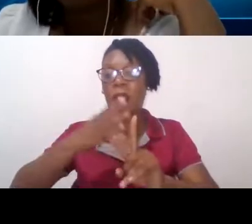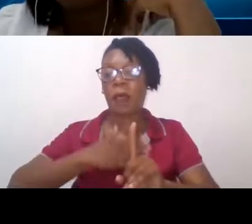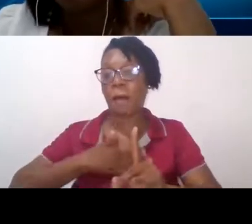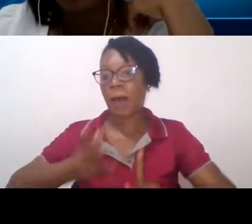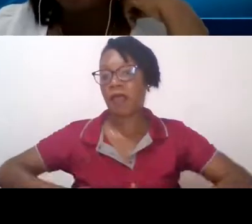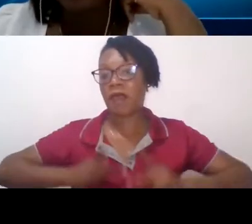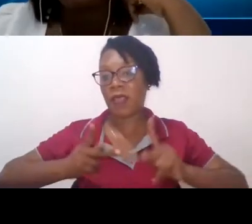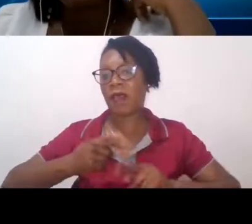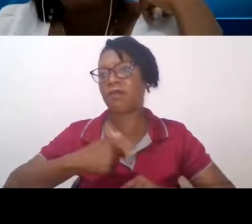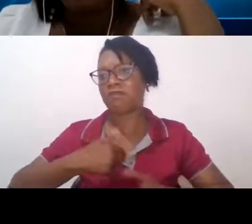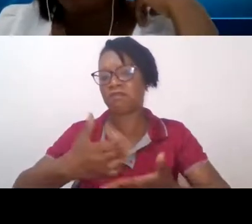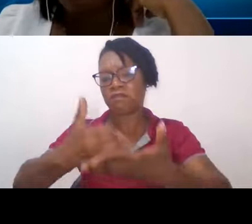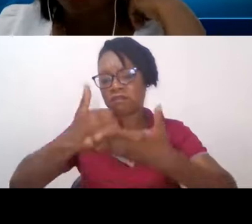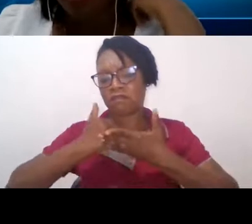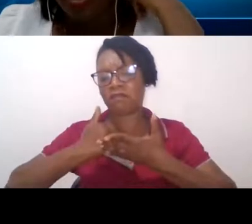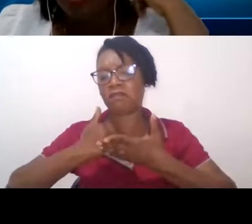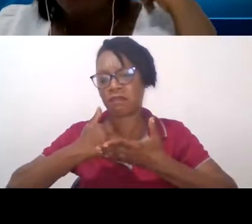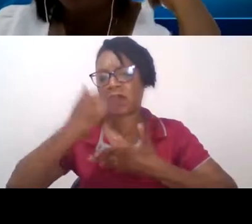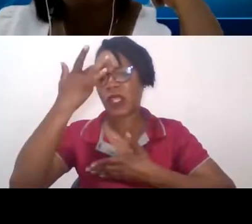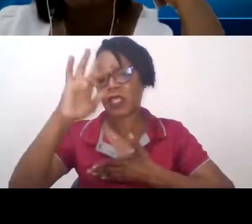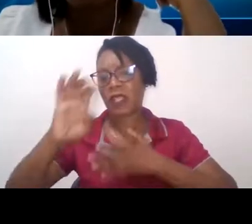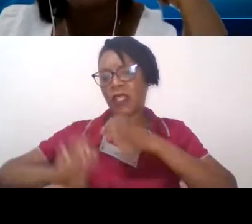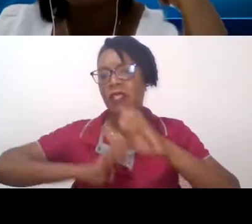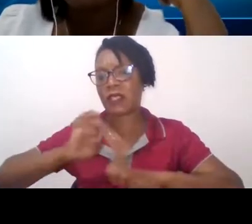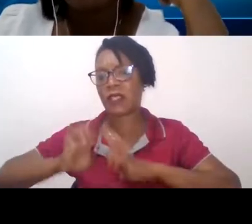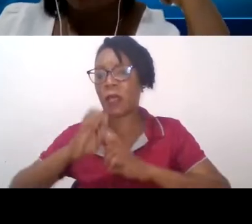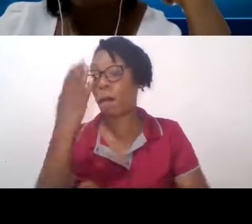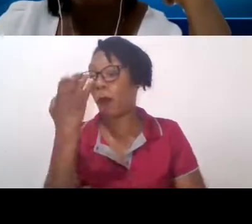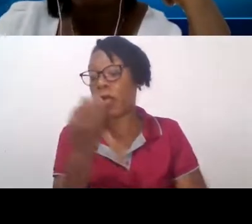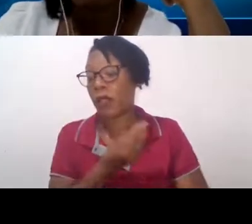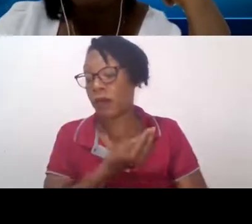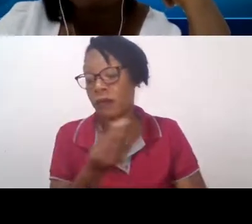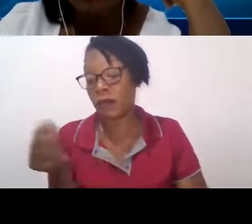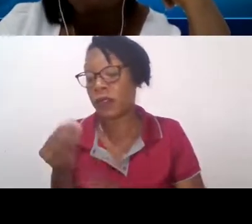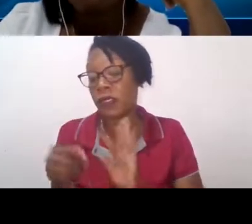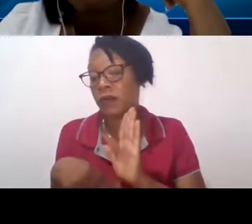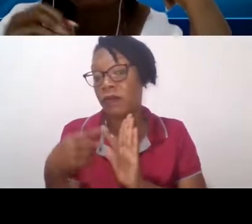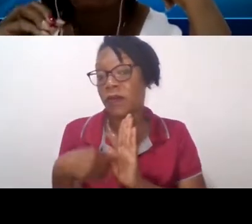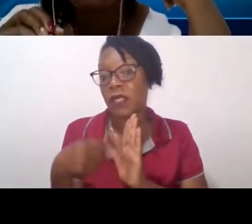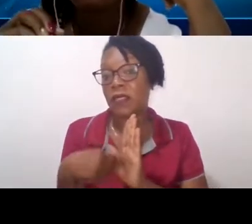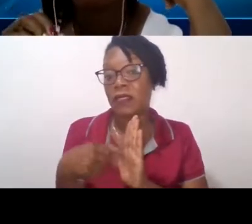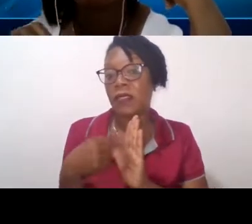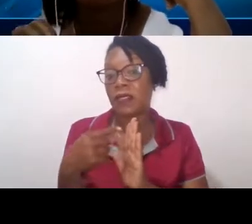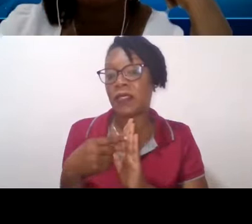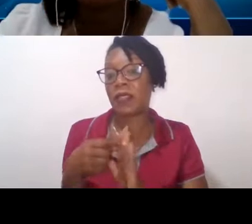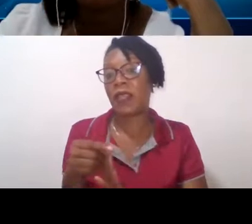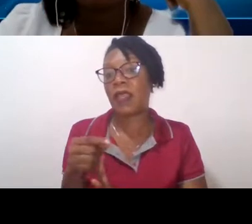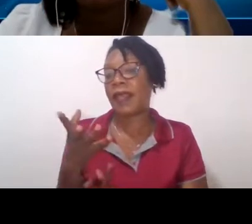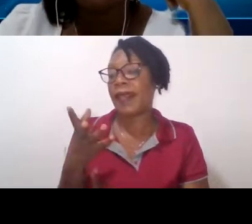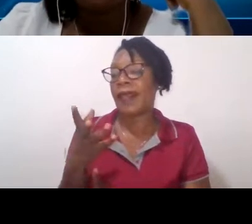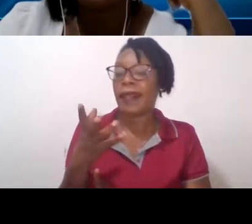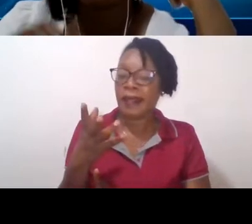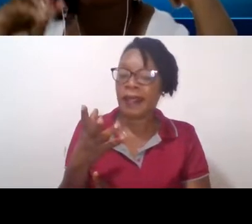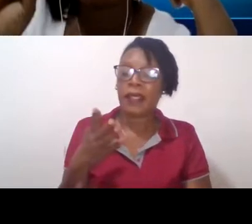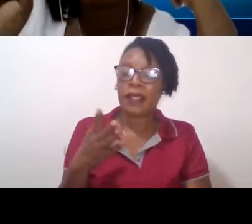ayudado mucho con lo que es la parte de la inteligencia emocional, porque muchas veces nos llevamos nos dejamos llevar solamente por lo que